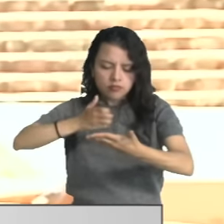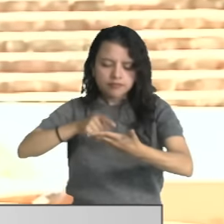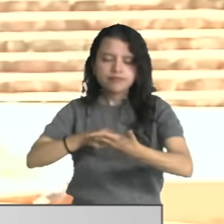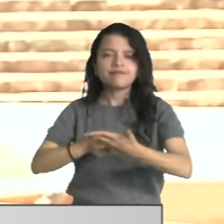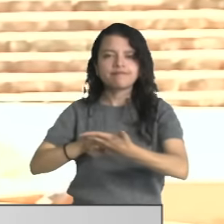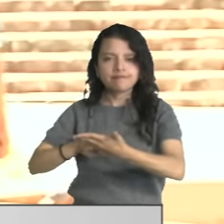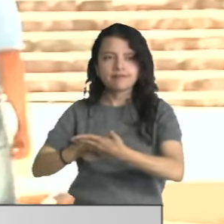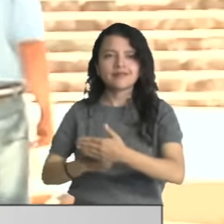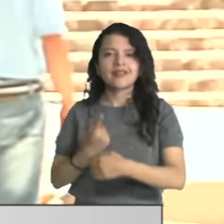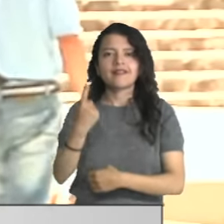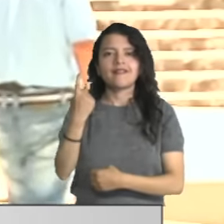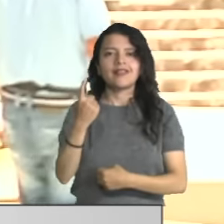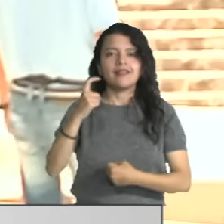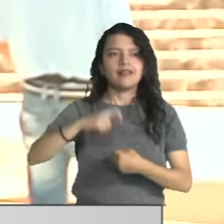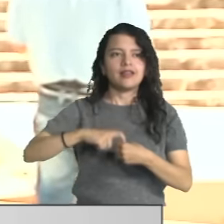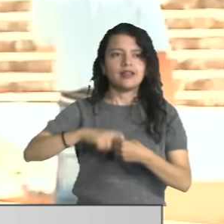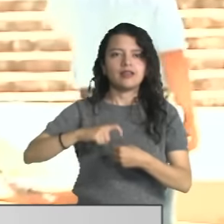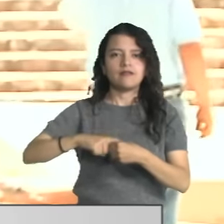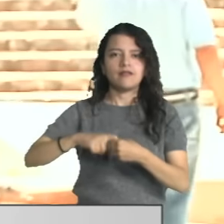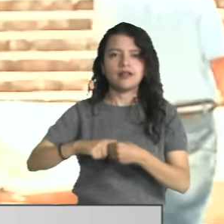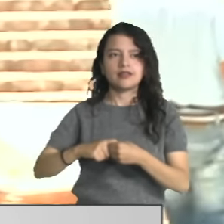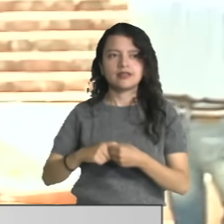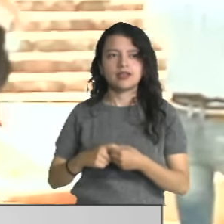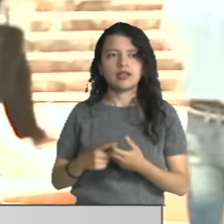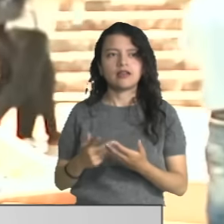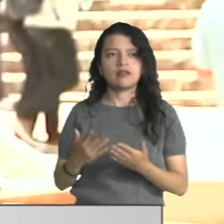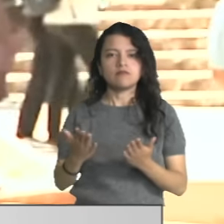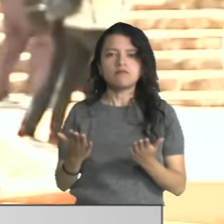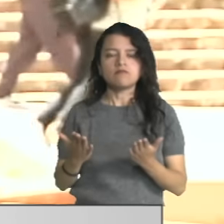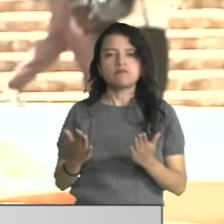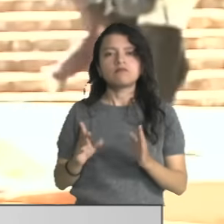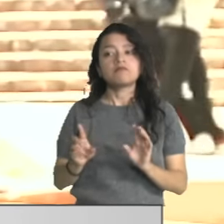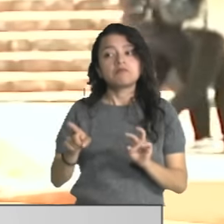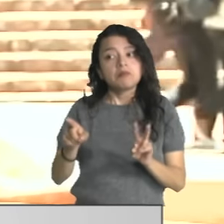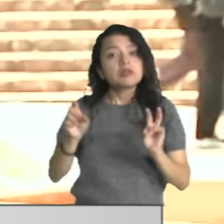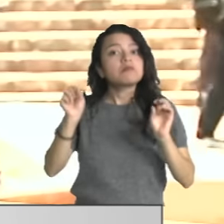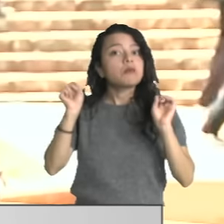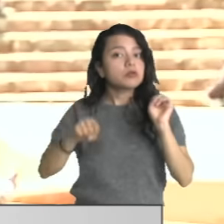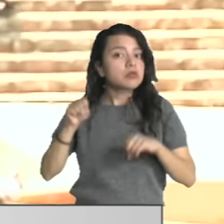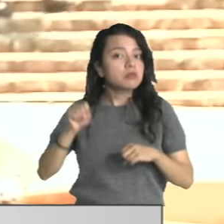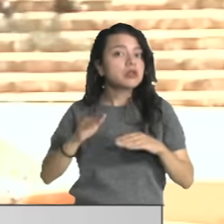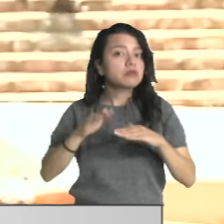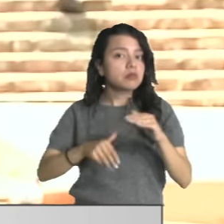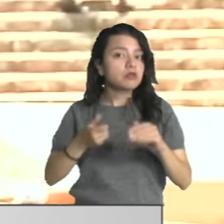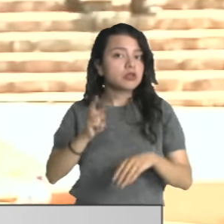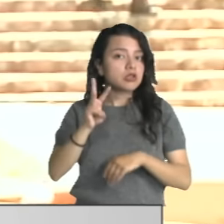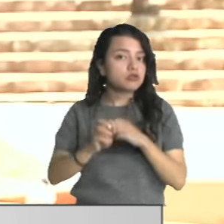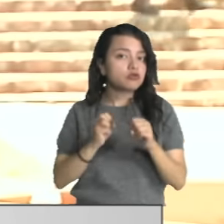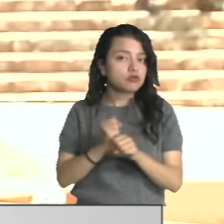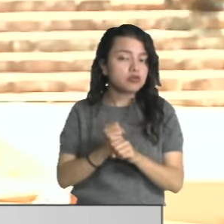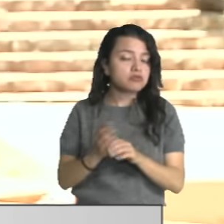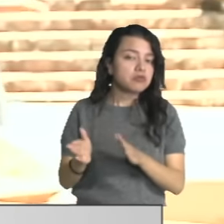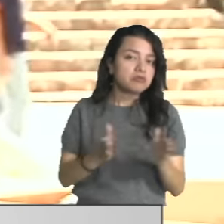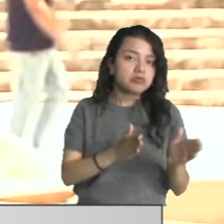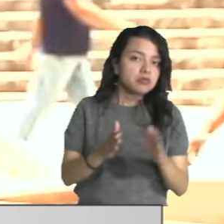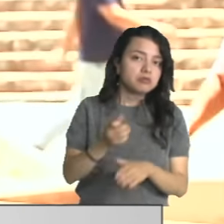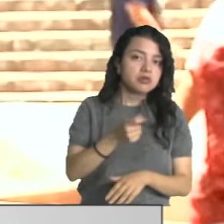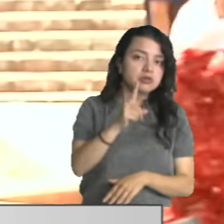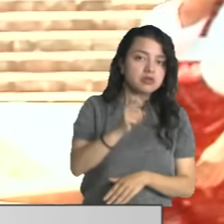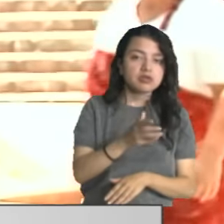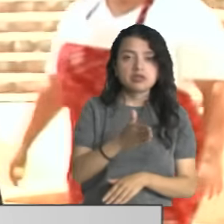estaba en la base de datos como mayor de edad, por lo que se presume que este joven podría estar en el rango de los 16, 17